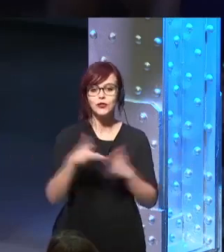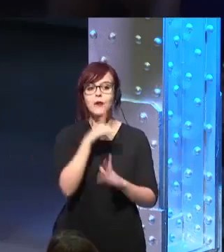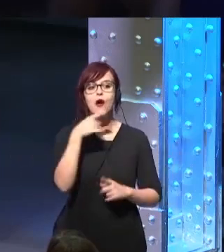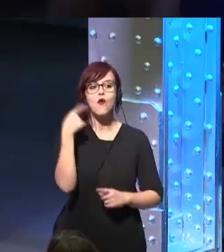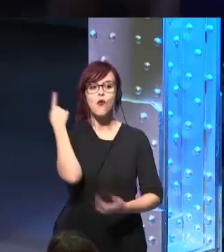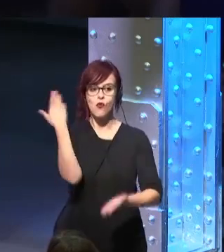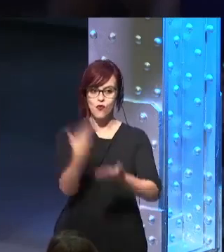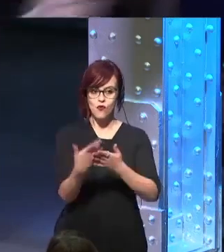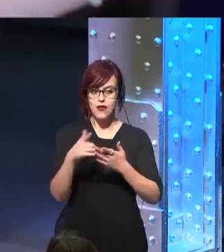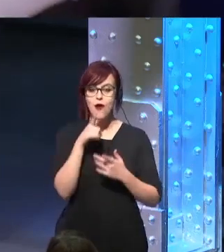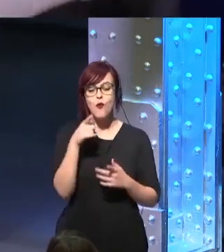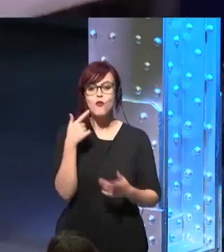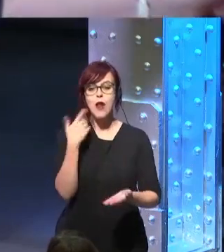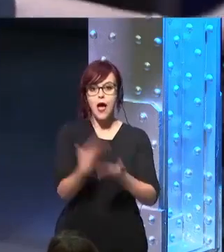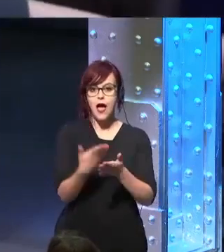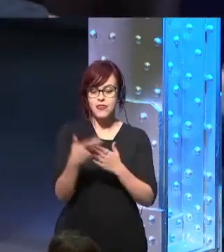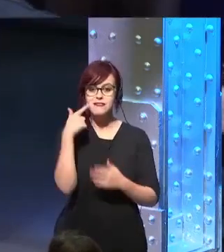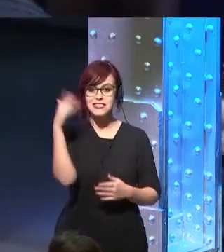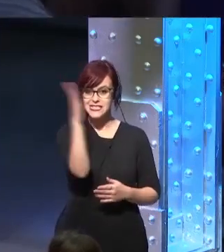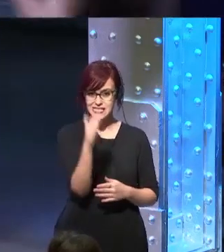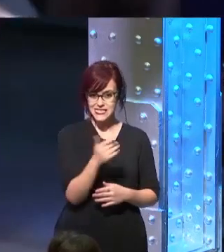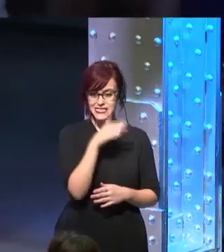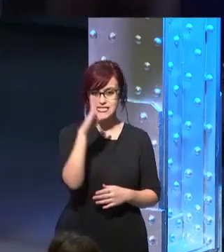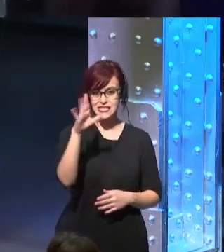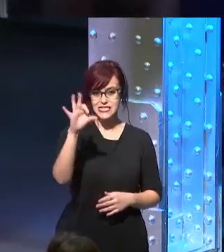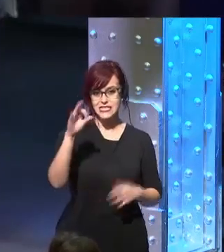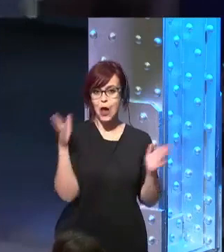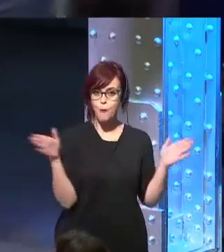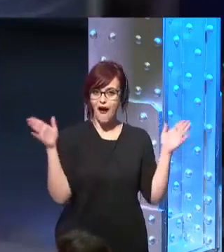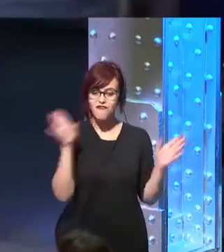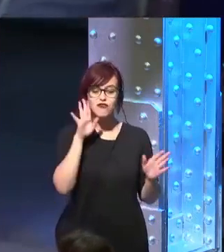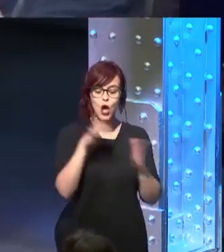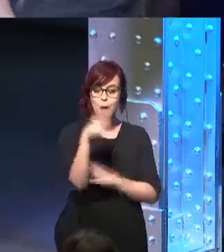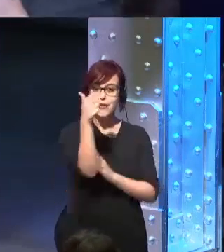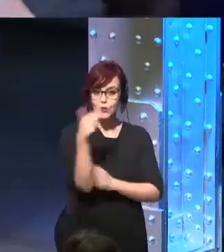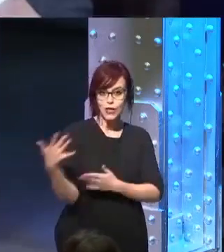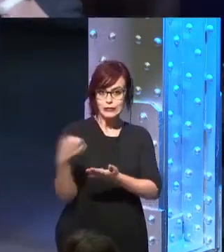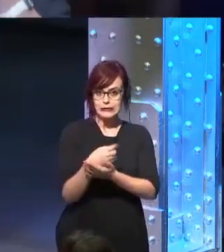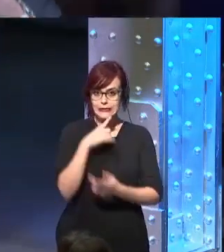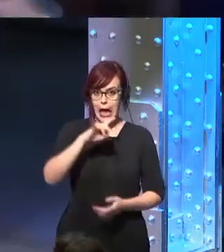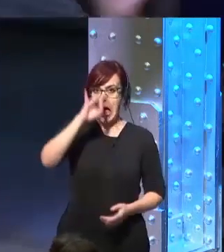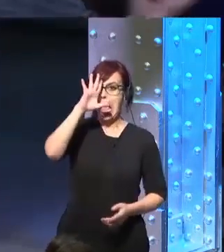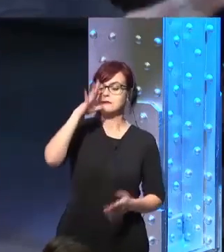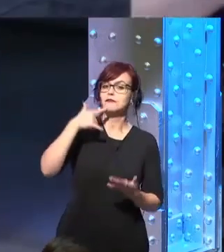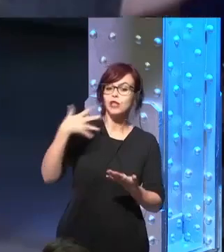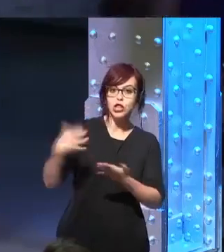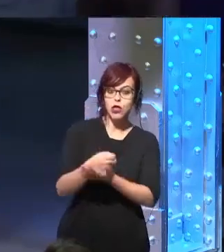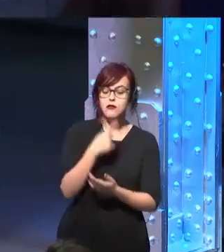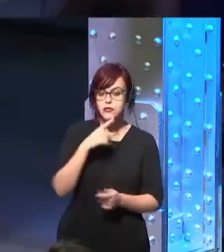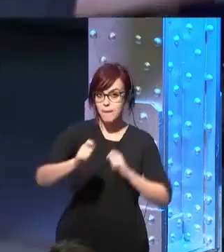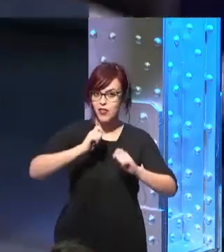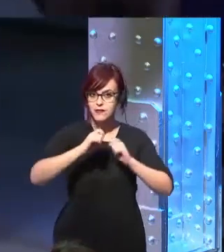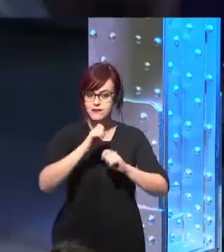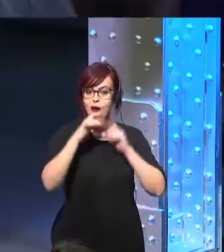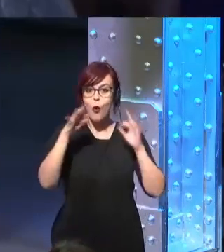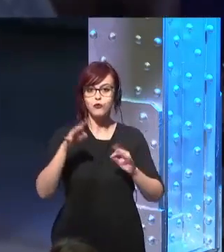que inaugurar una muestra en Sao Paulo de Caravaggio, y esta pintura estaba allí. Todos los periodistas estaban esperando a que